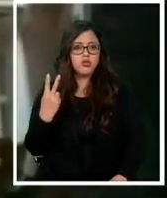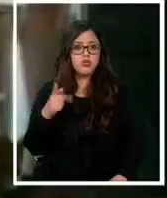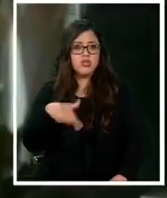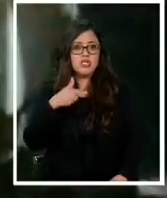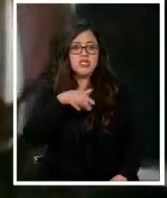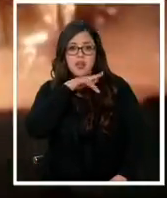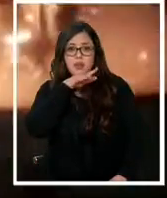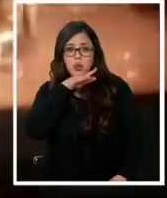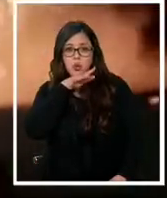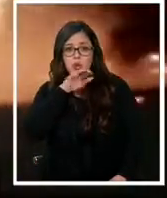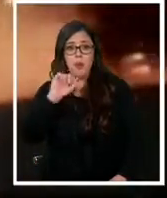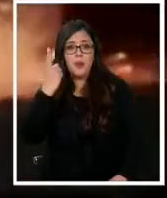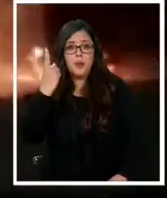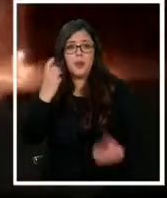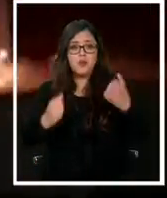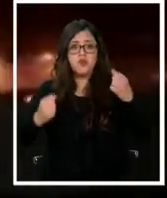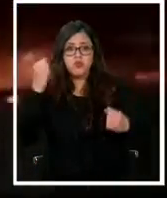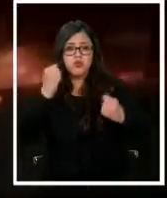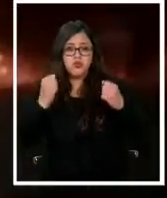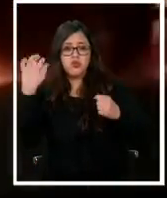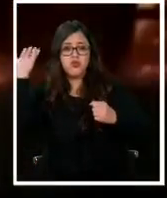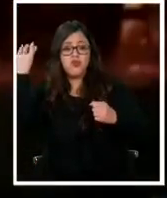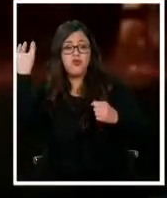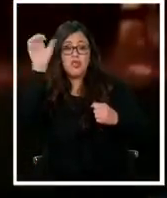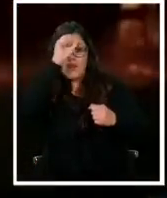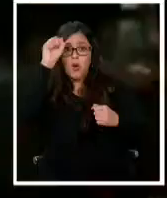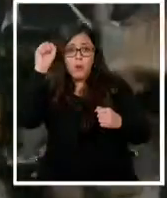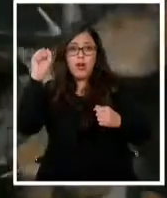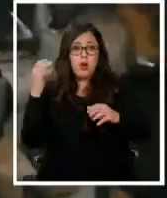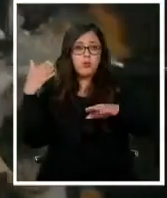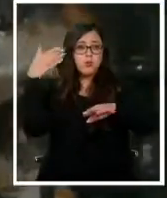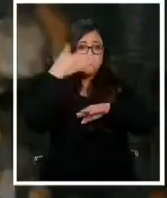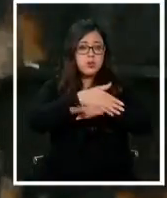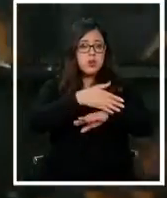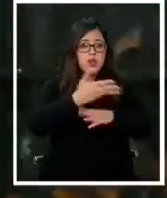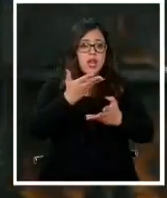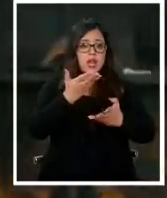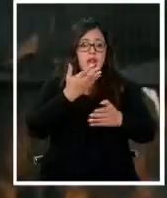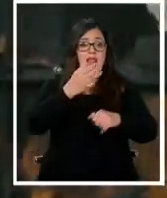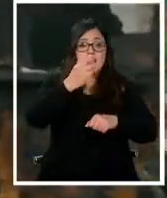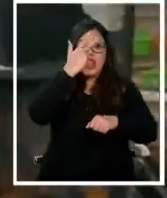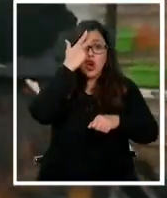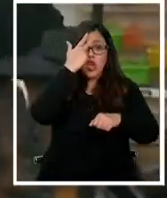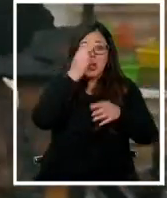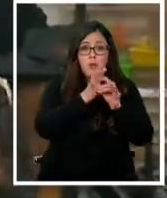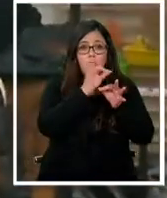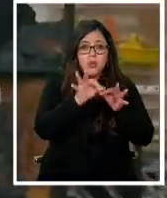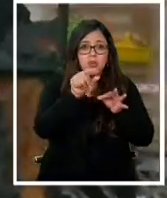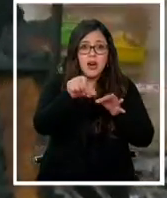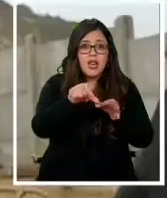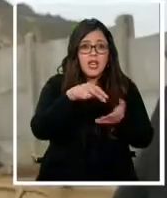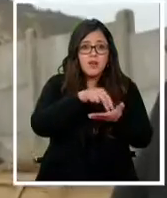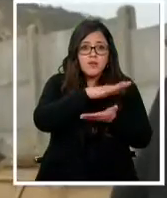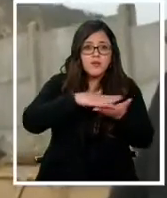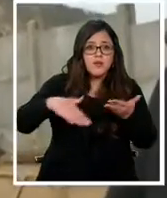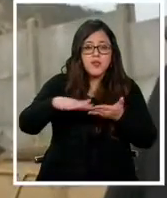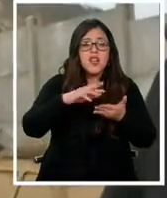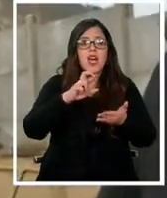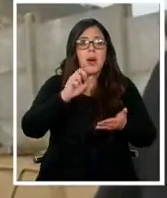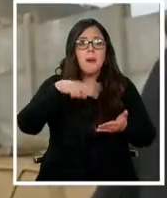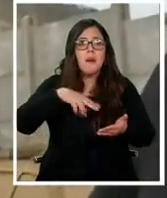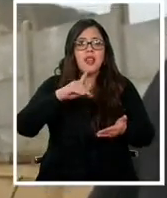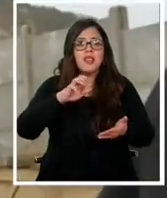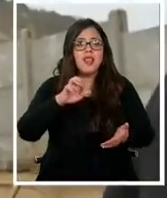17 minutos se demoró el primer carro en llegar desde la ciudad de Coquimbo hasta el sector rural de Cruz de Caña, en Pan de Azúcar. Cuando llegamos